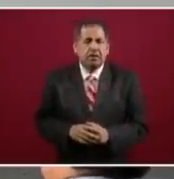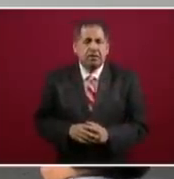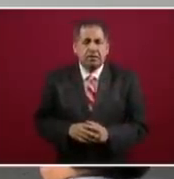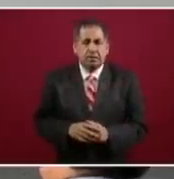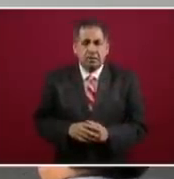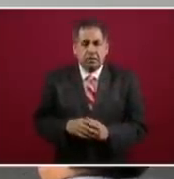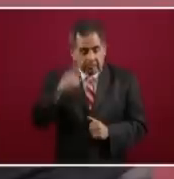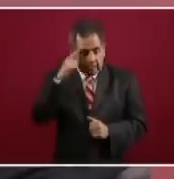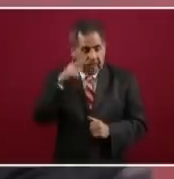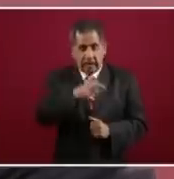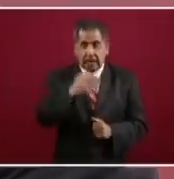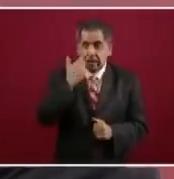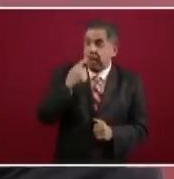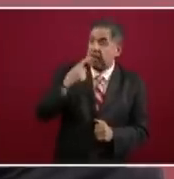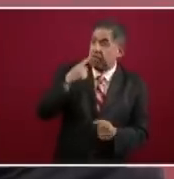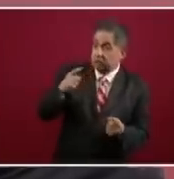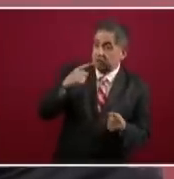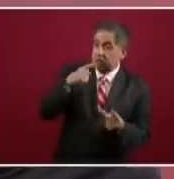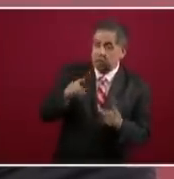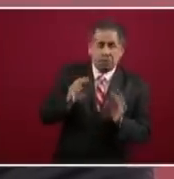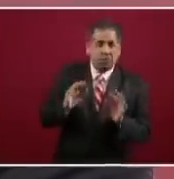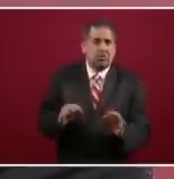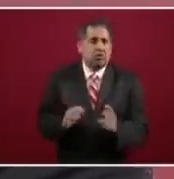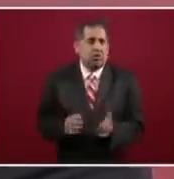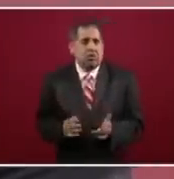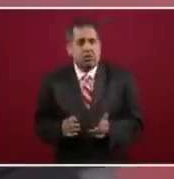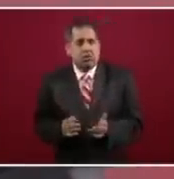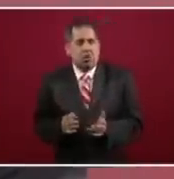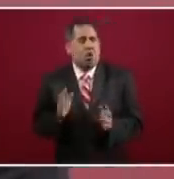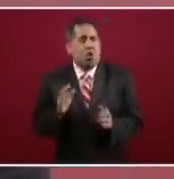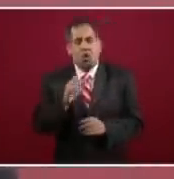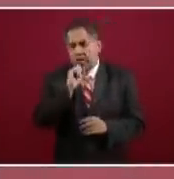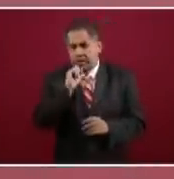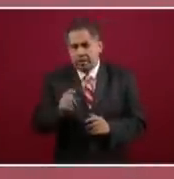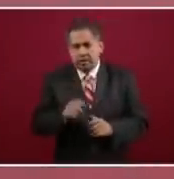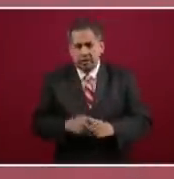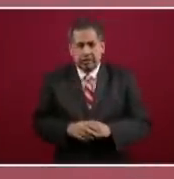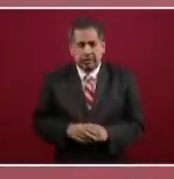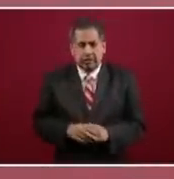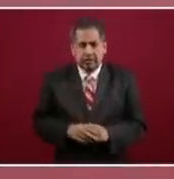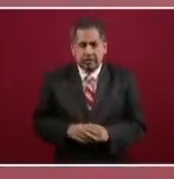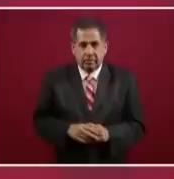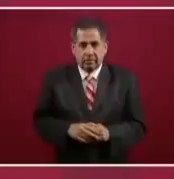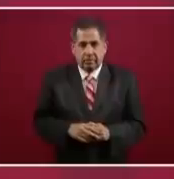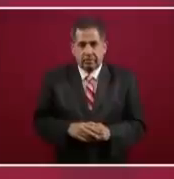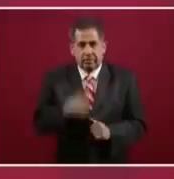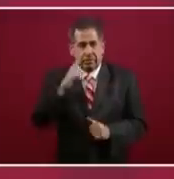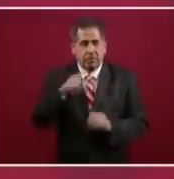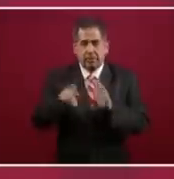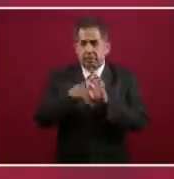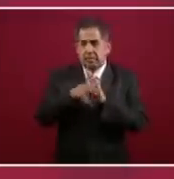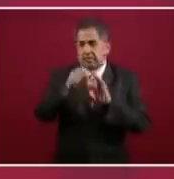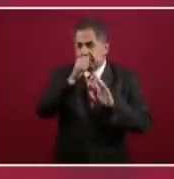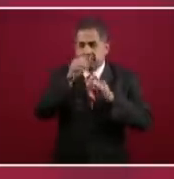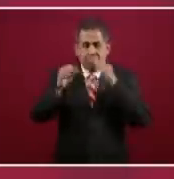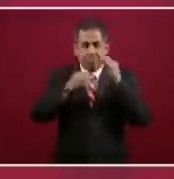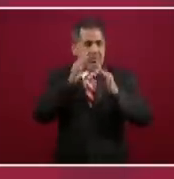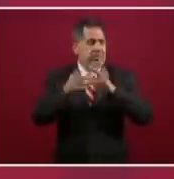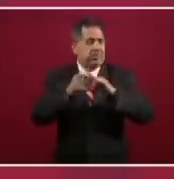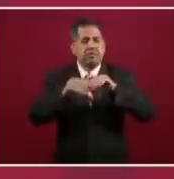a presentar denuncias además los medios de comunicación